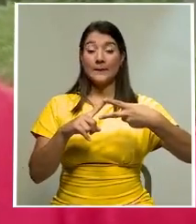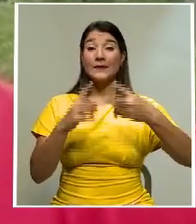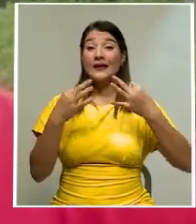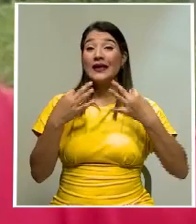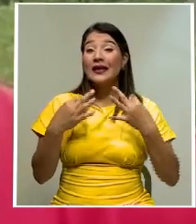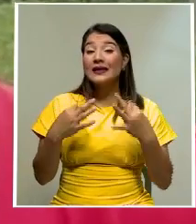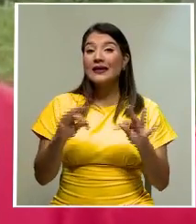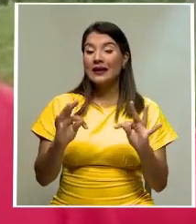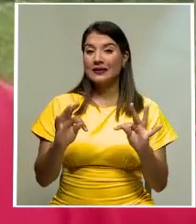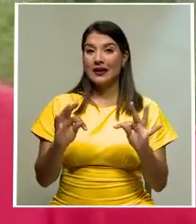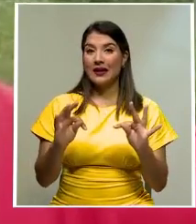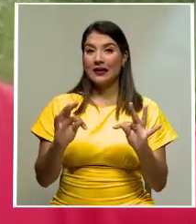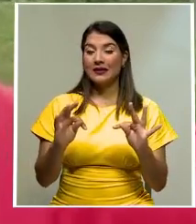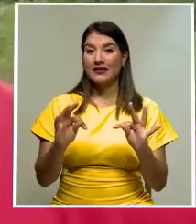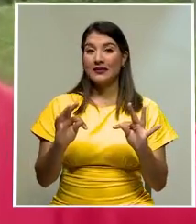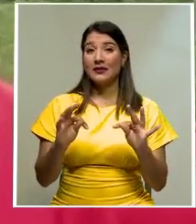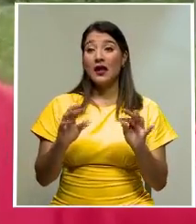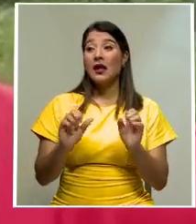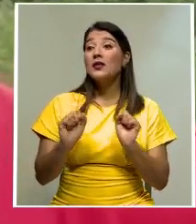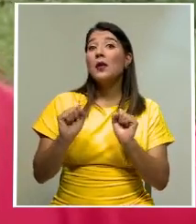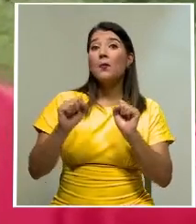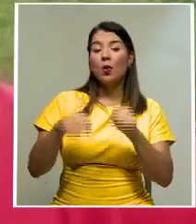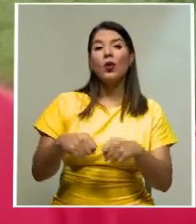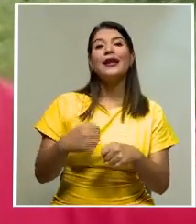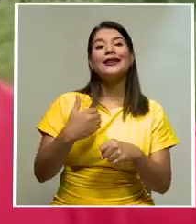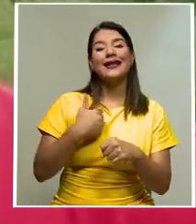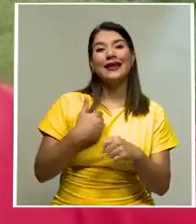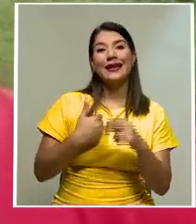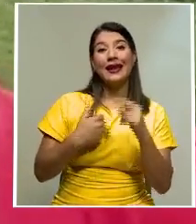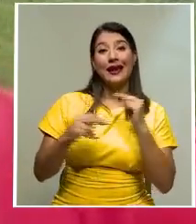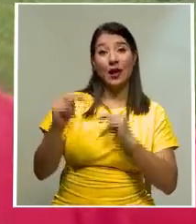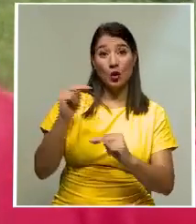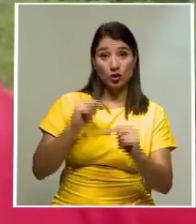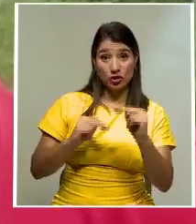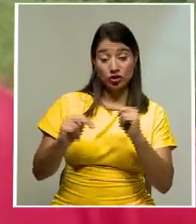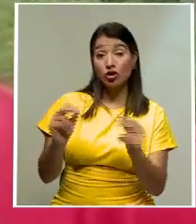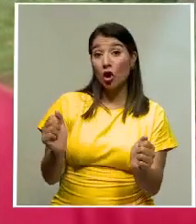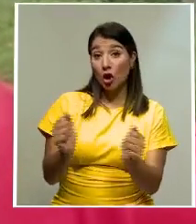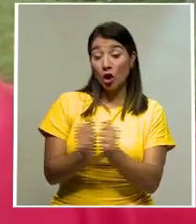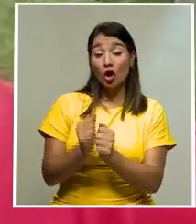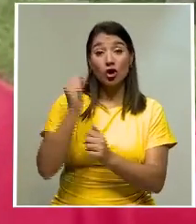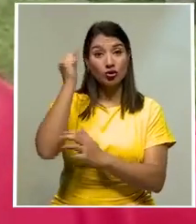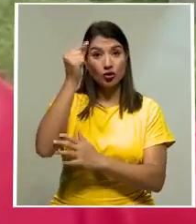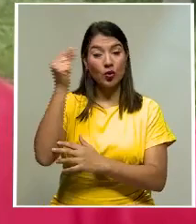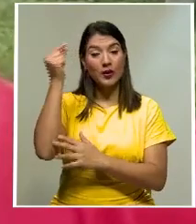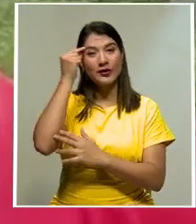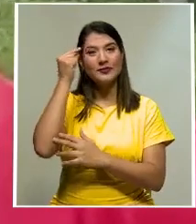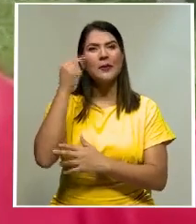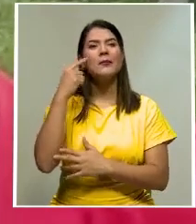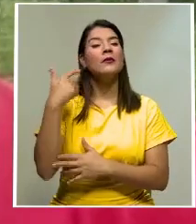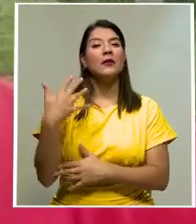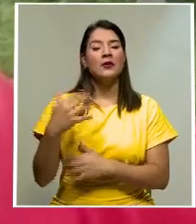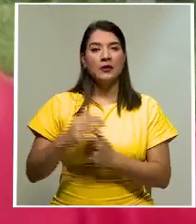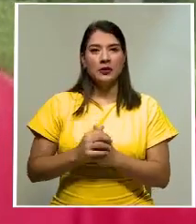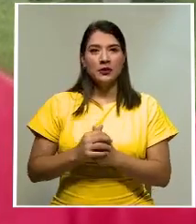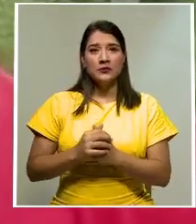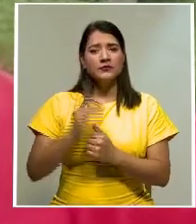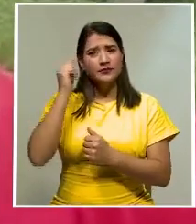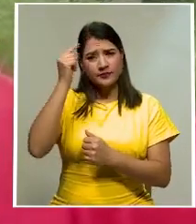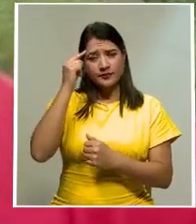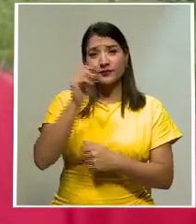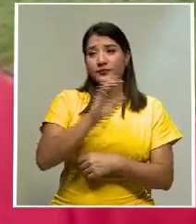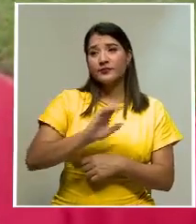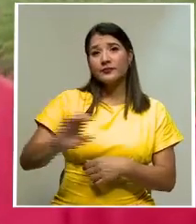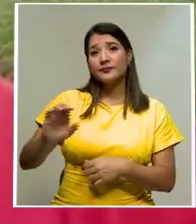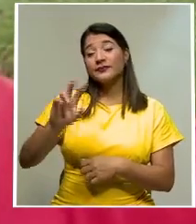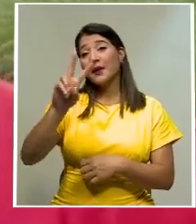tratar de montar una negociación con el mismo gobierno para que devuelva entre 20 y